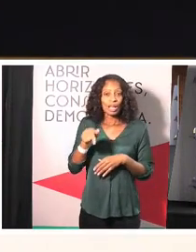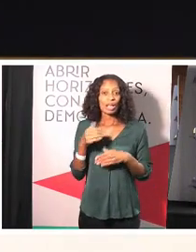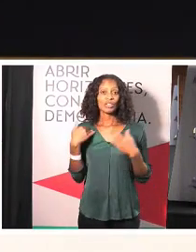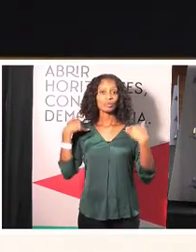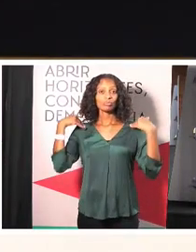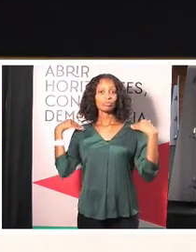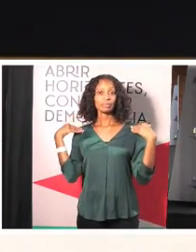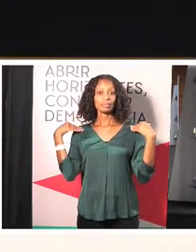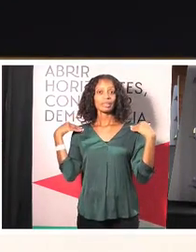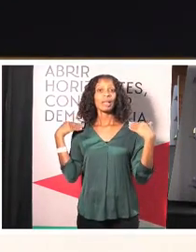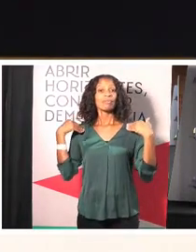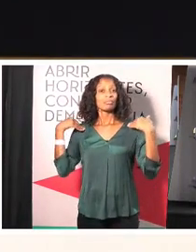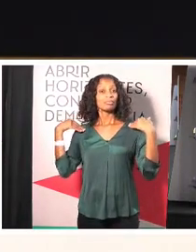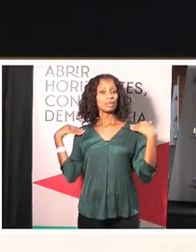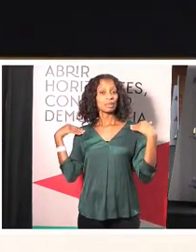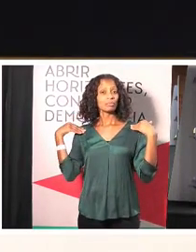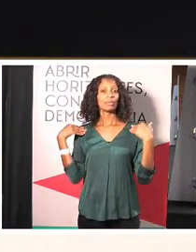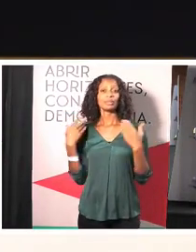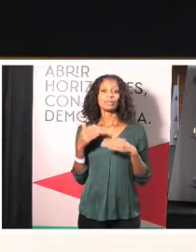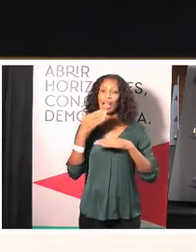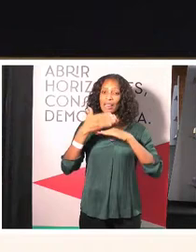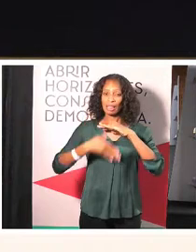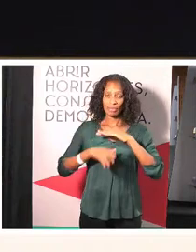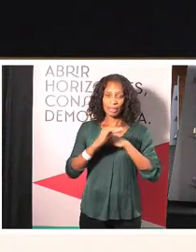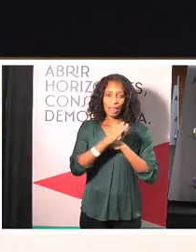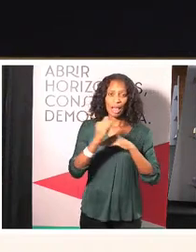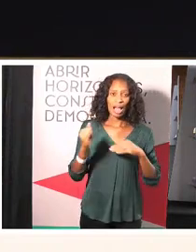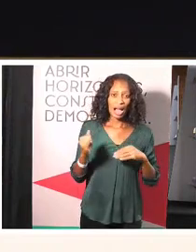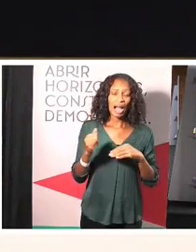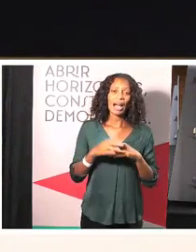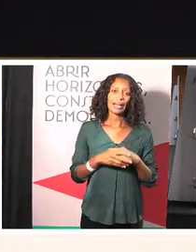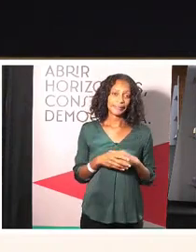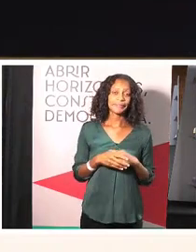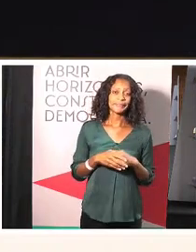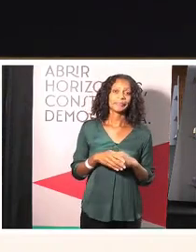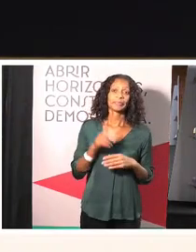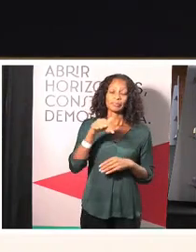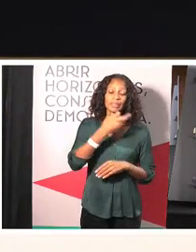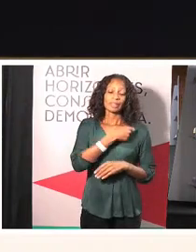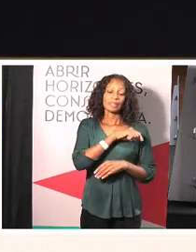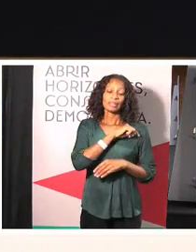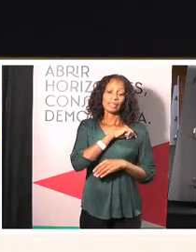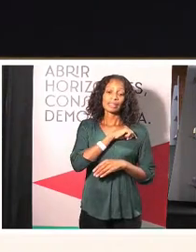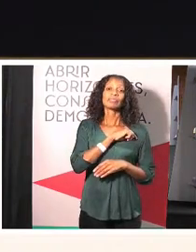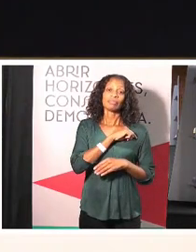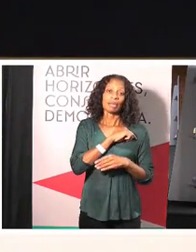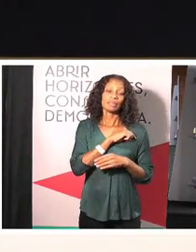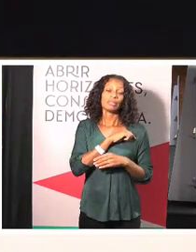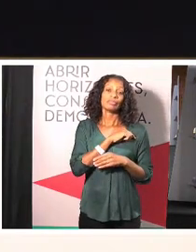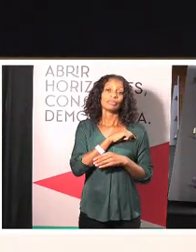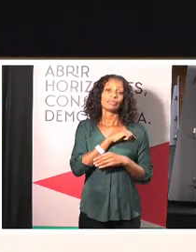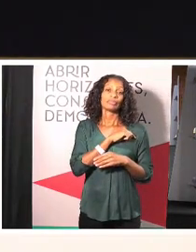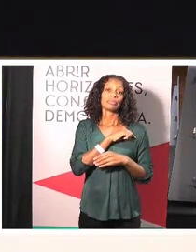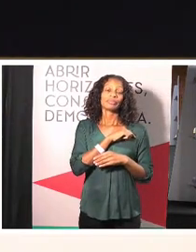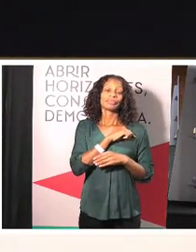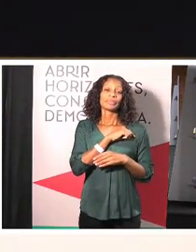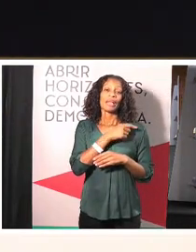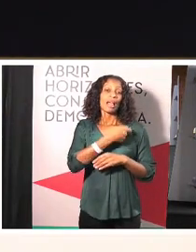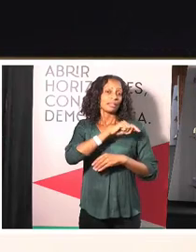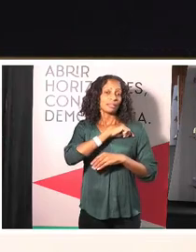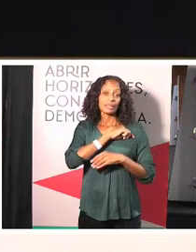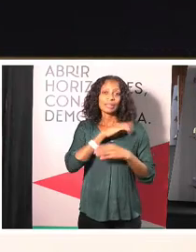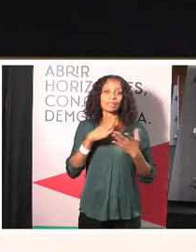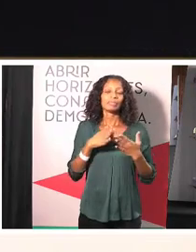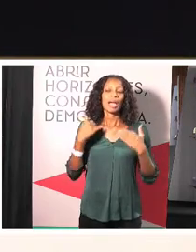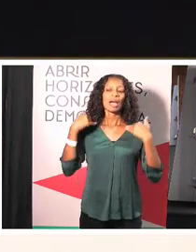Tanto BlackRock como por ejemplo Blackstone, en el caso de que nosotros lo tenemos en España como el mayor casero, no se responsabilizan de